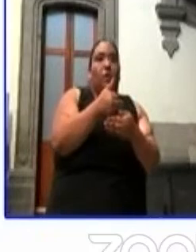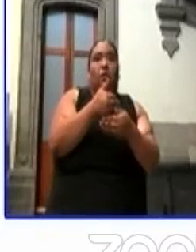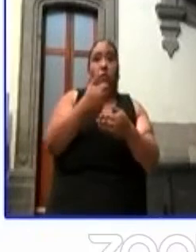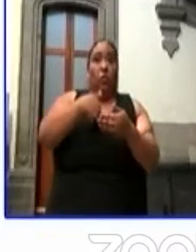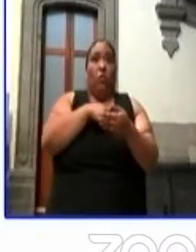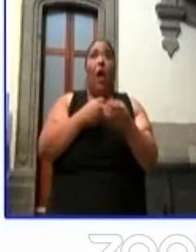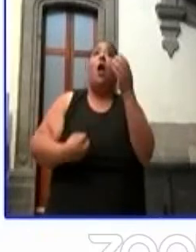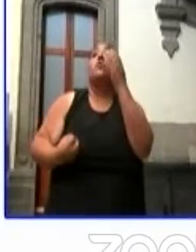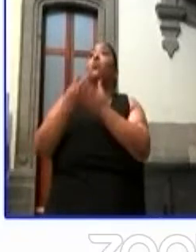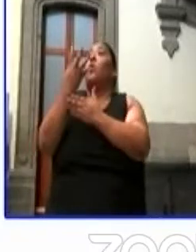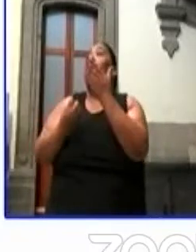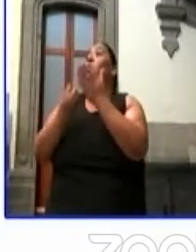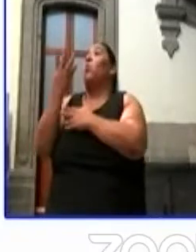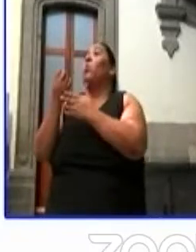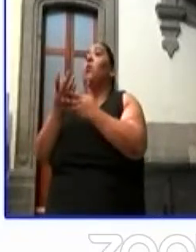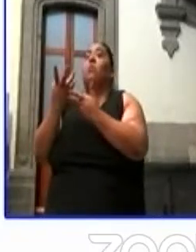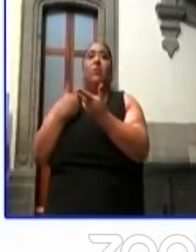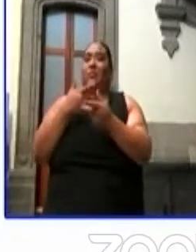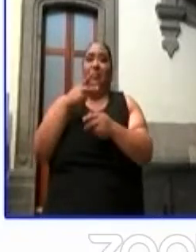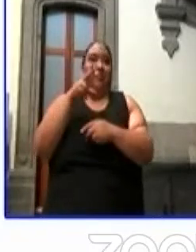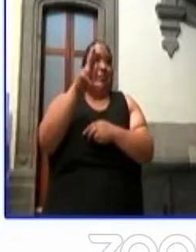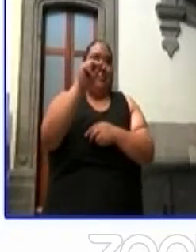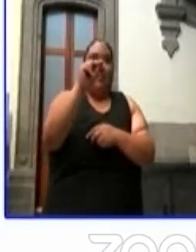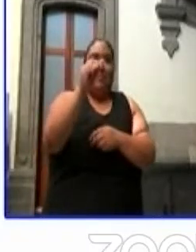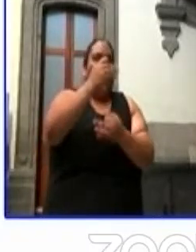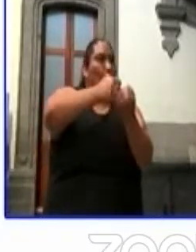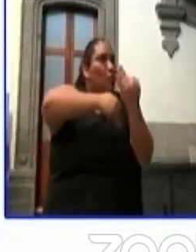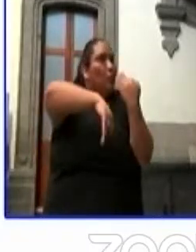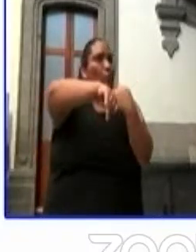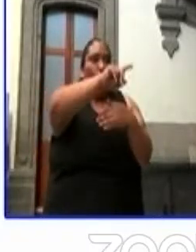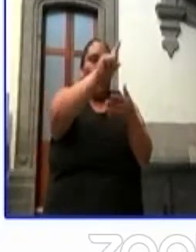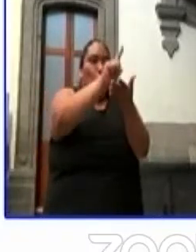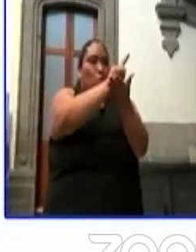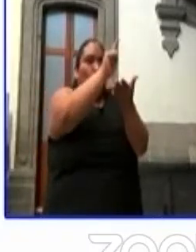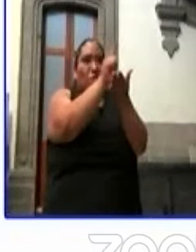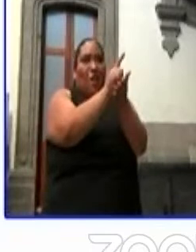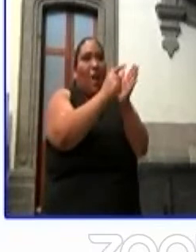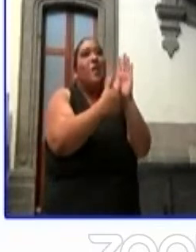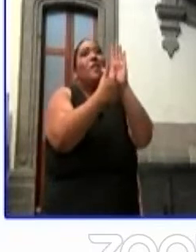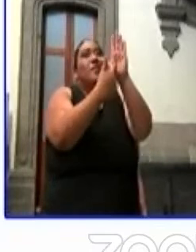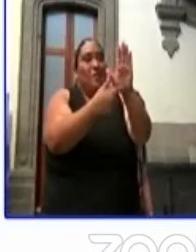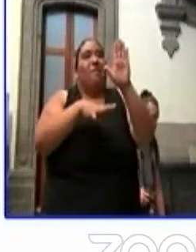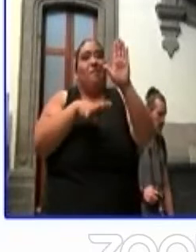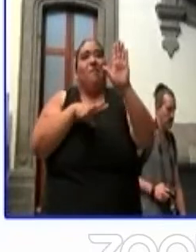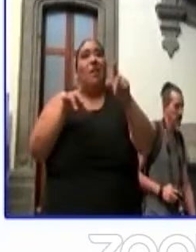que no esté bajo los propios lineamientos del gobierno y del gobierno federal.